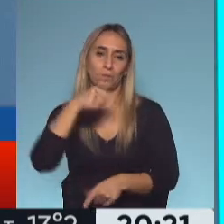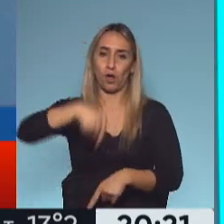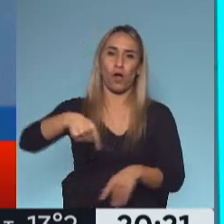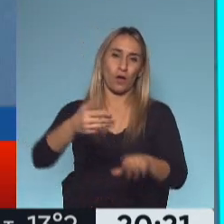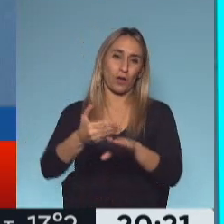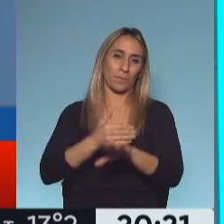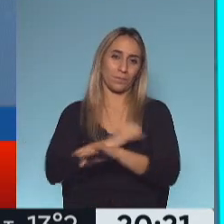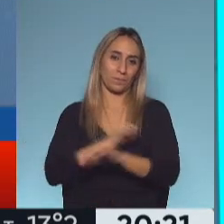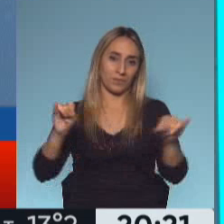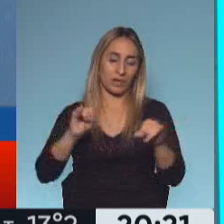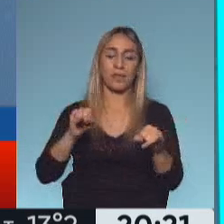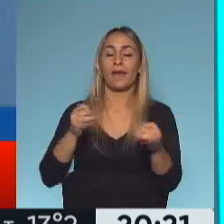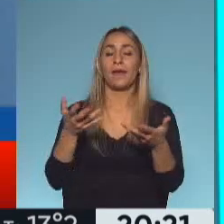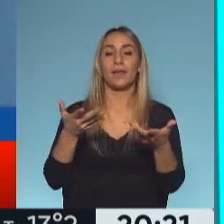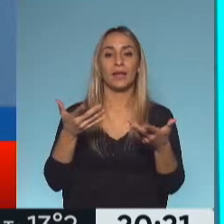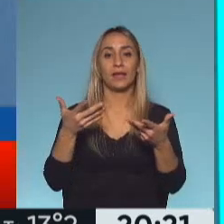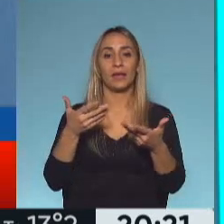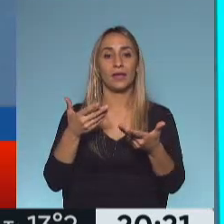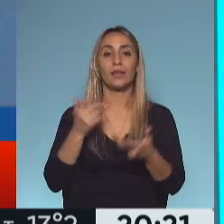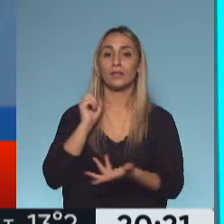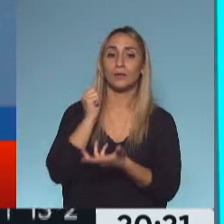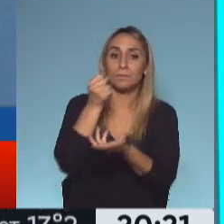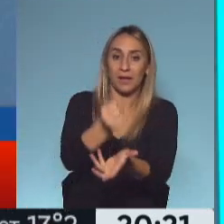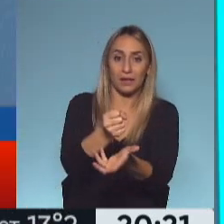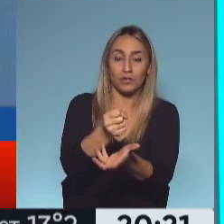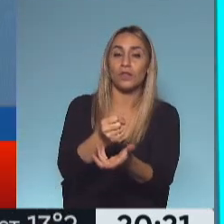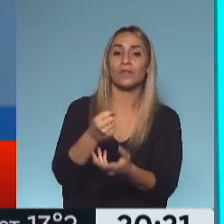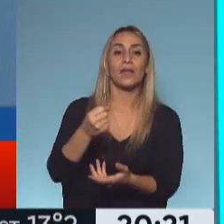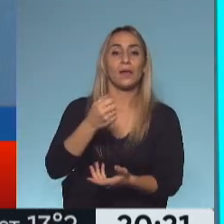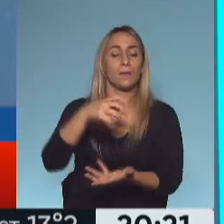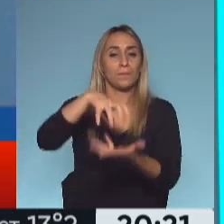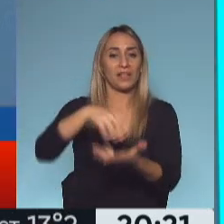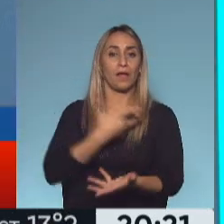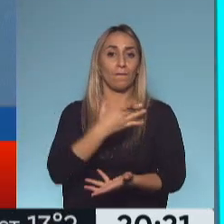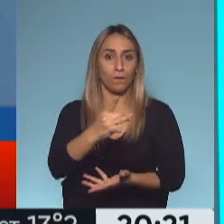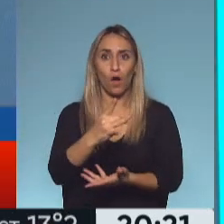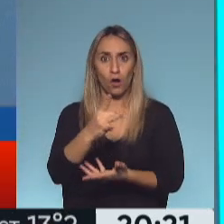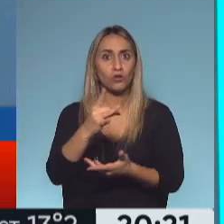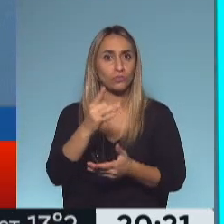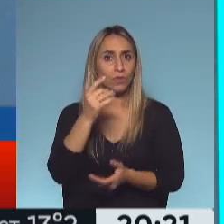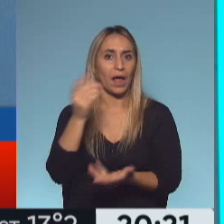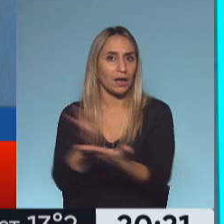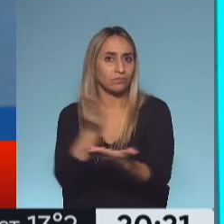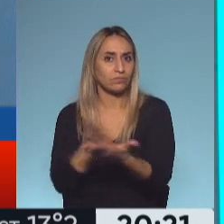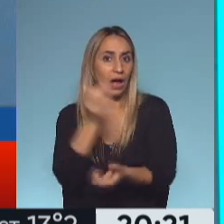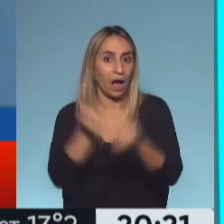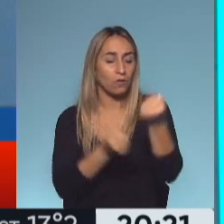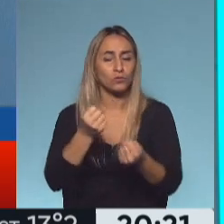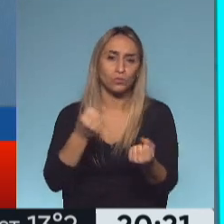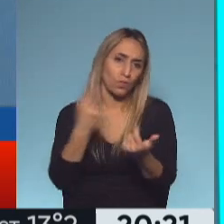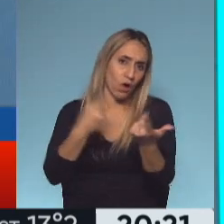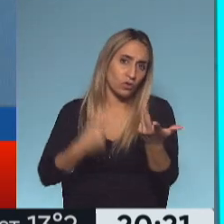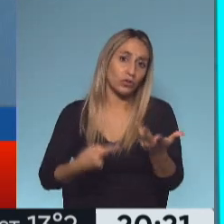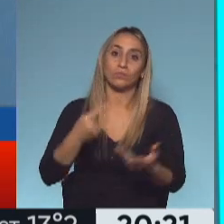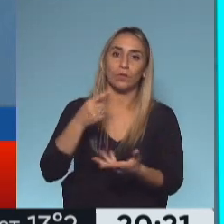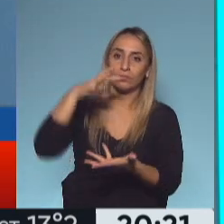conocimos el avance de la inversión de la automotriz Ford por $600 millones, muchas inversiones nuevas que además tienen orientación